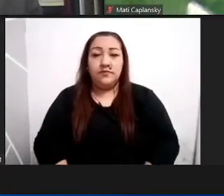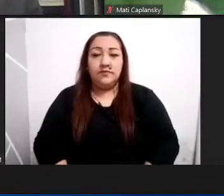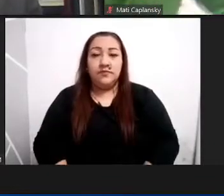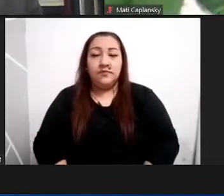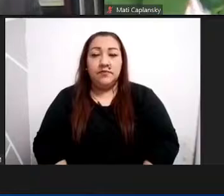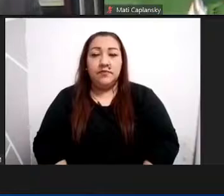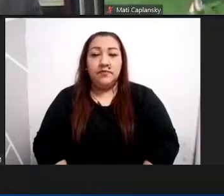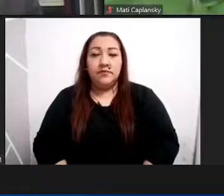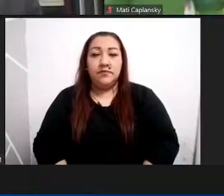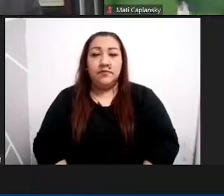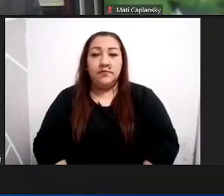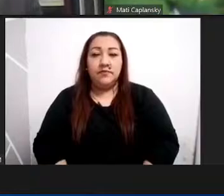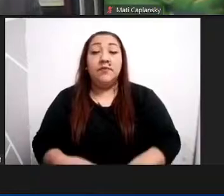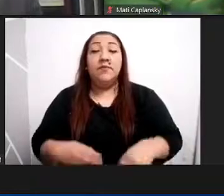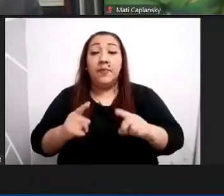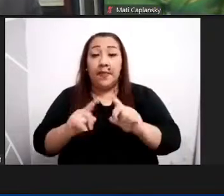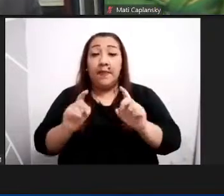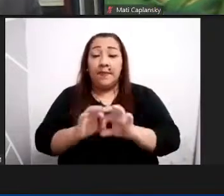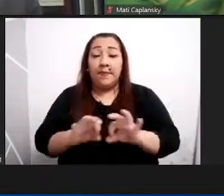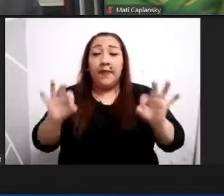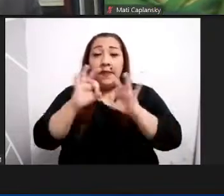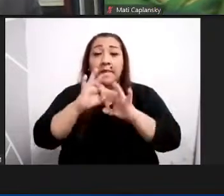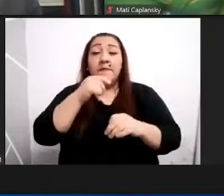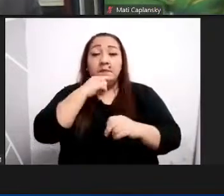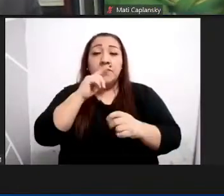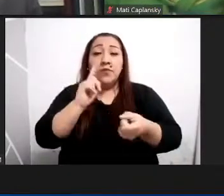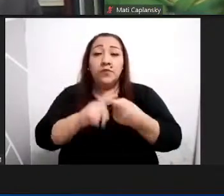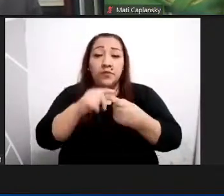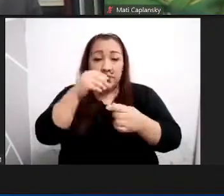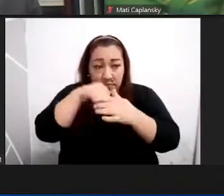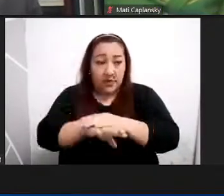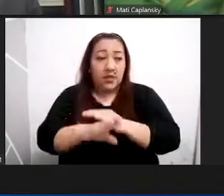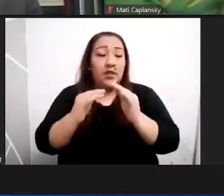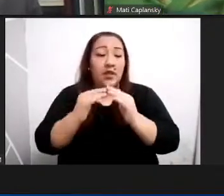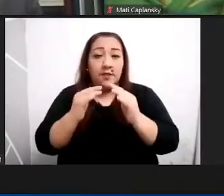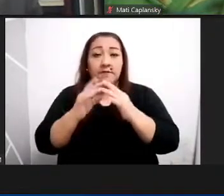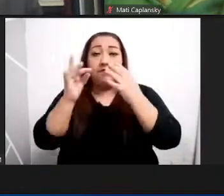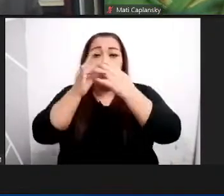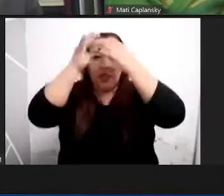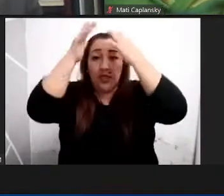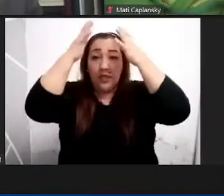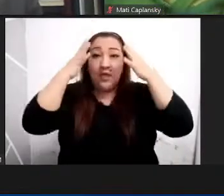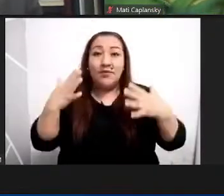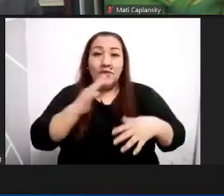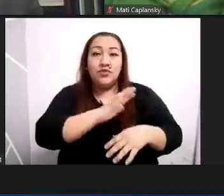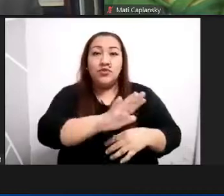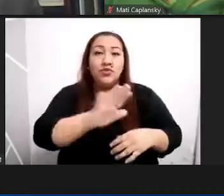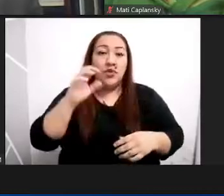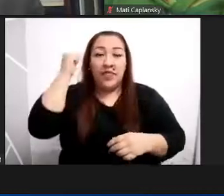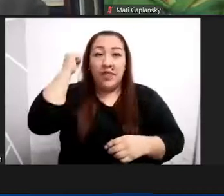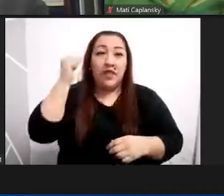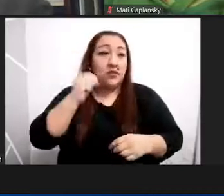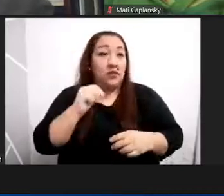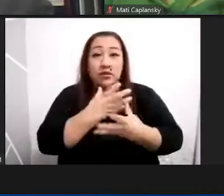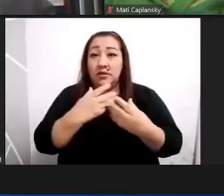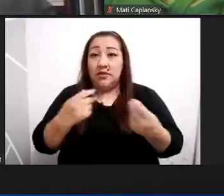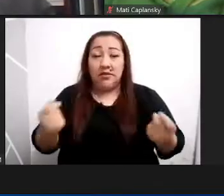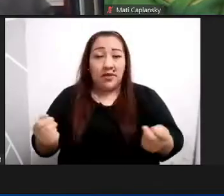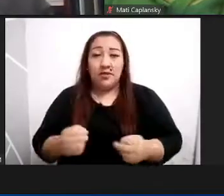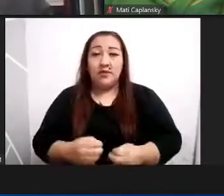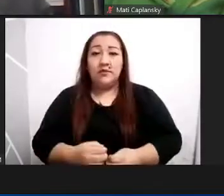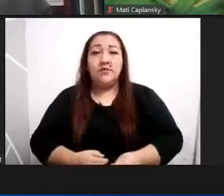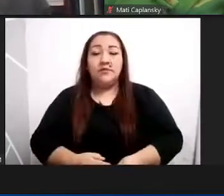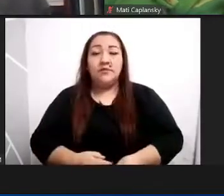La importancia del derecho de la mujer, incluso dentro del hogar, dentro del matrimonio, sus derechos no desaparecen, y es